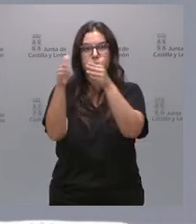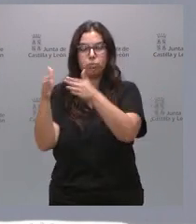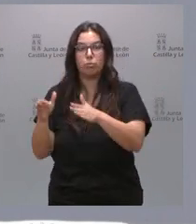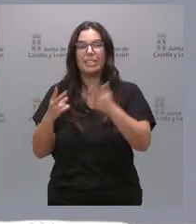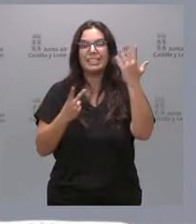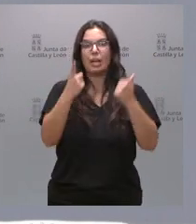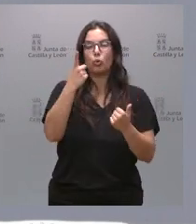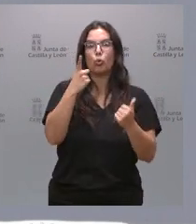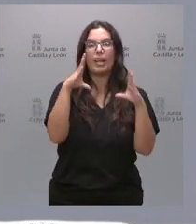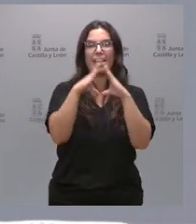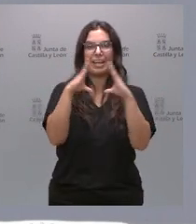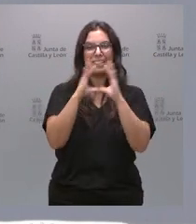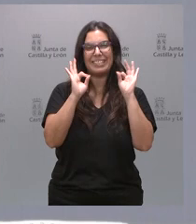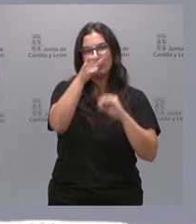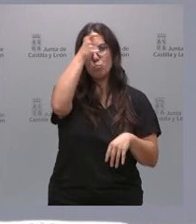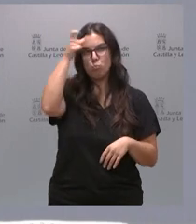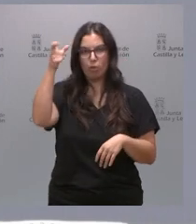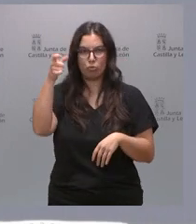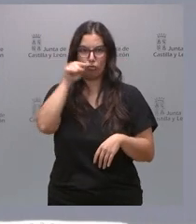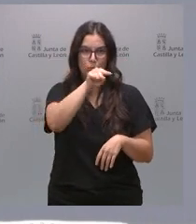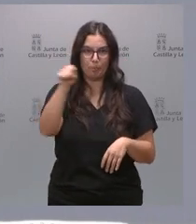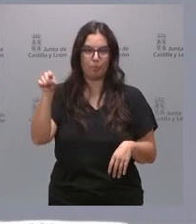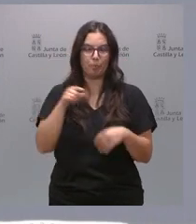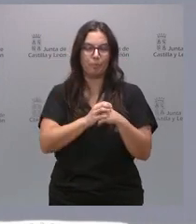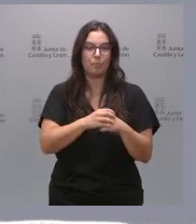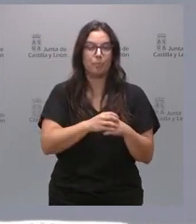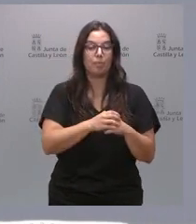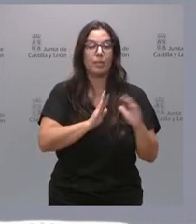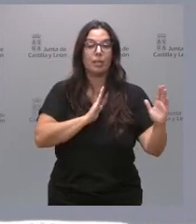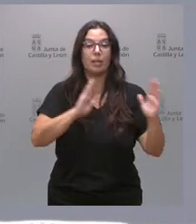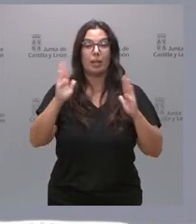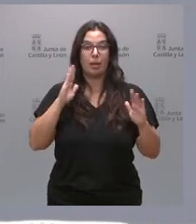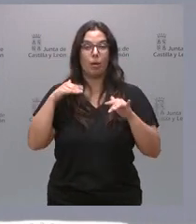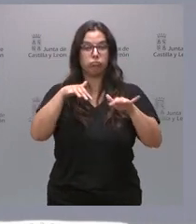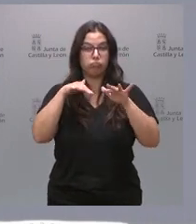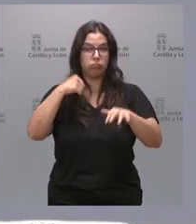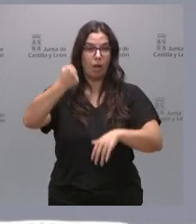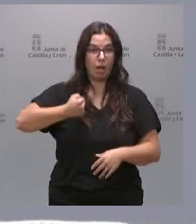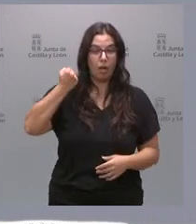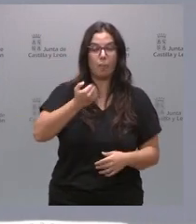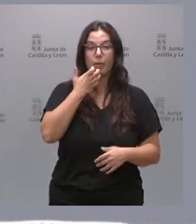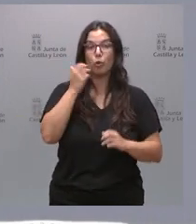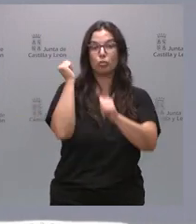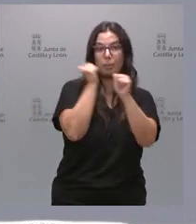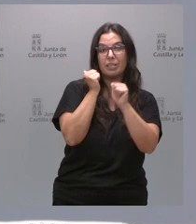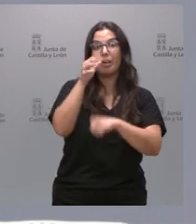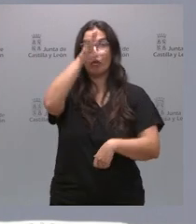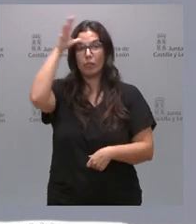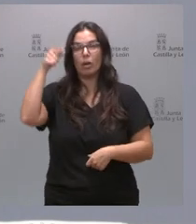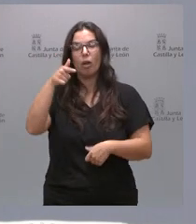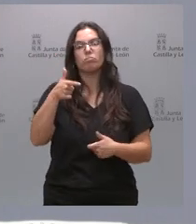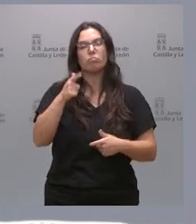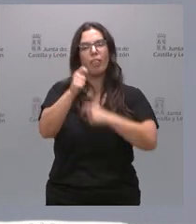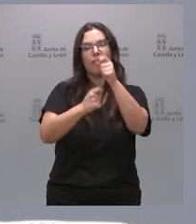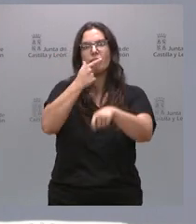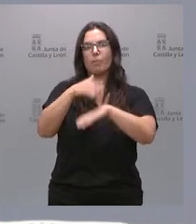templos mayoritariamente en el entorno rural para este programa en los periodos de la gran influencia visitantes como son la semana santa o el verano se va a posibilitar el acceso